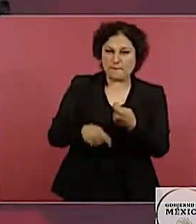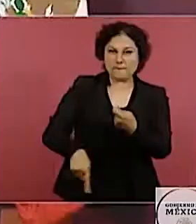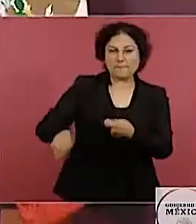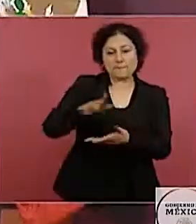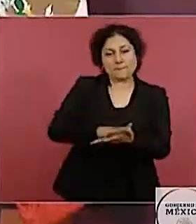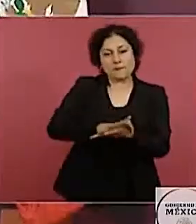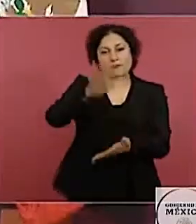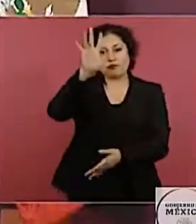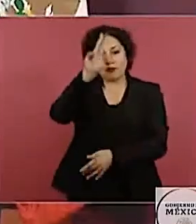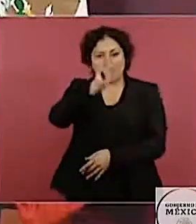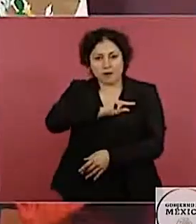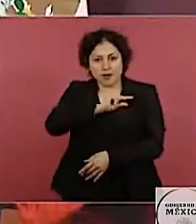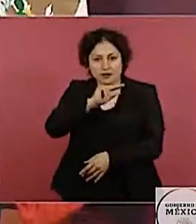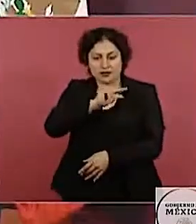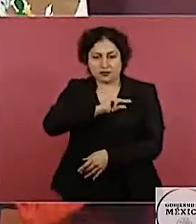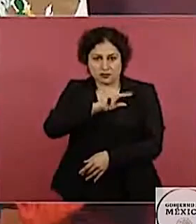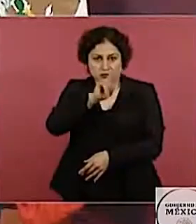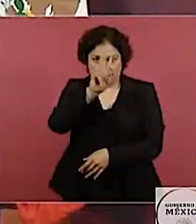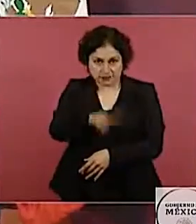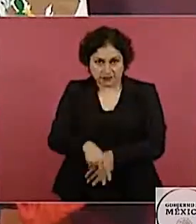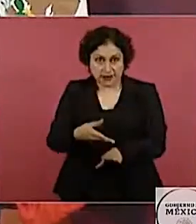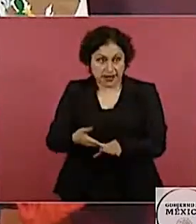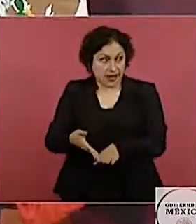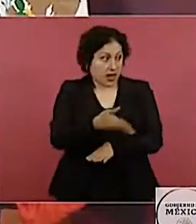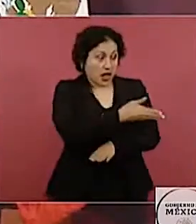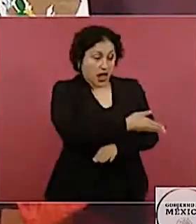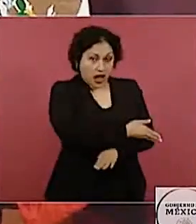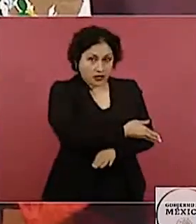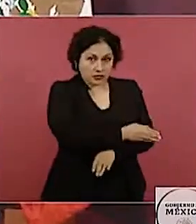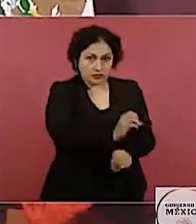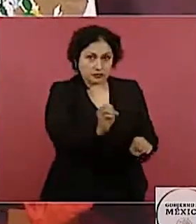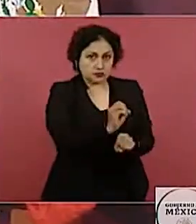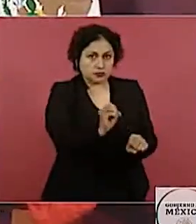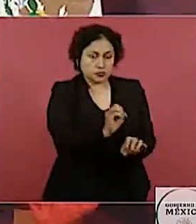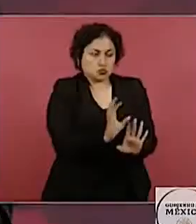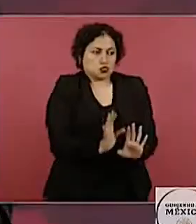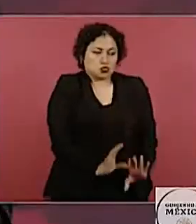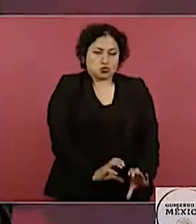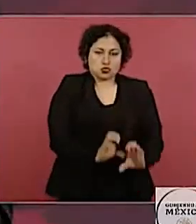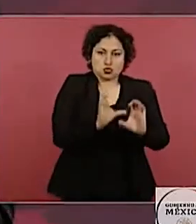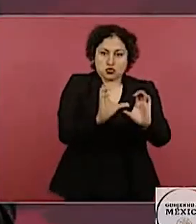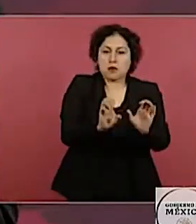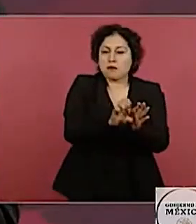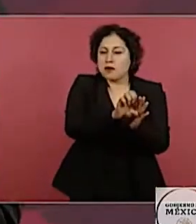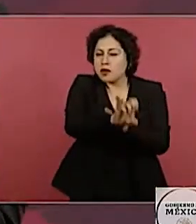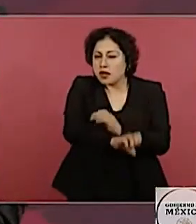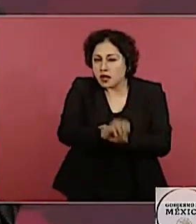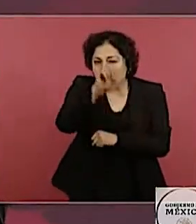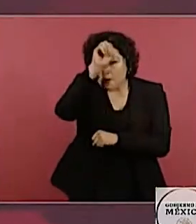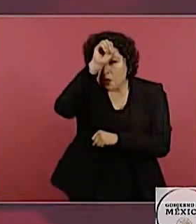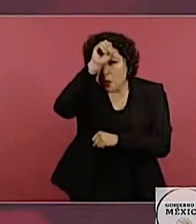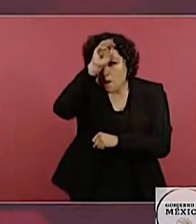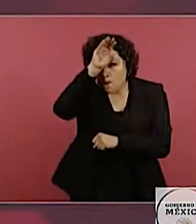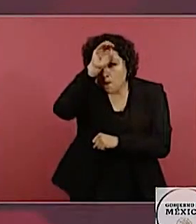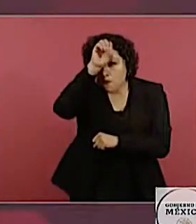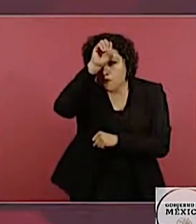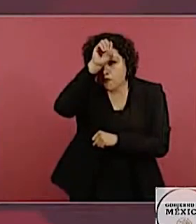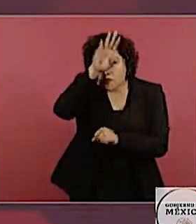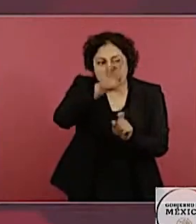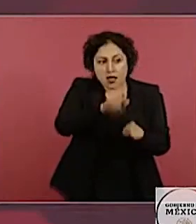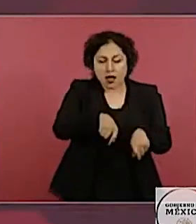revolucionario se había atrevido a entregar las minas se había eh